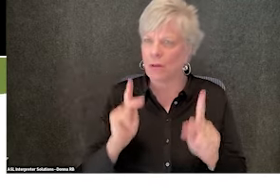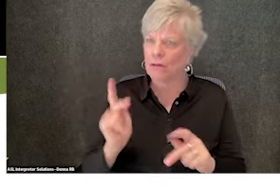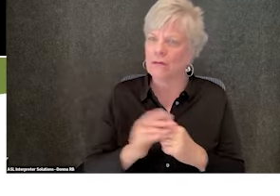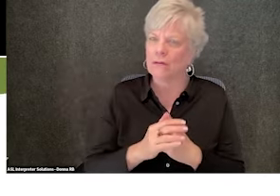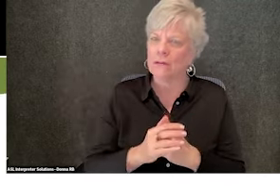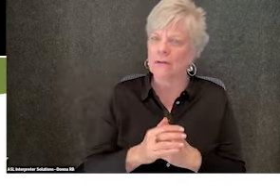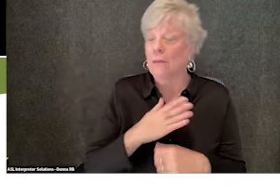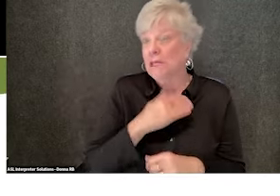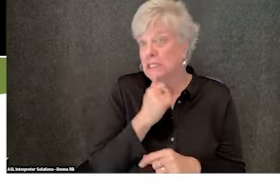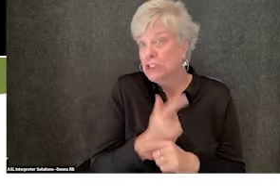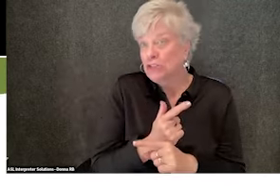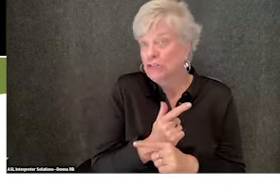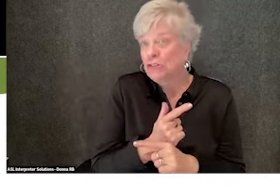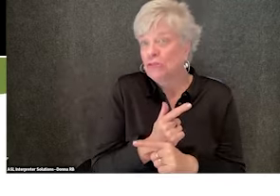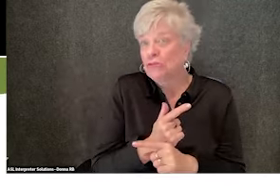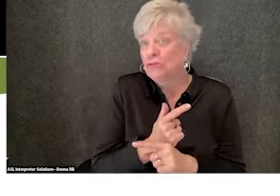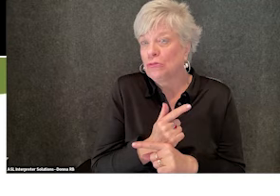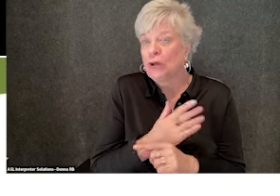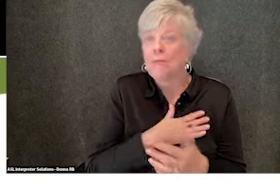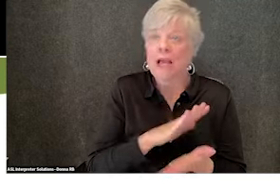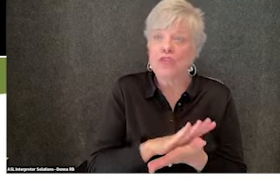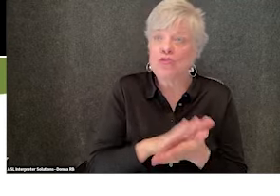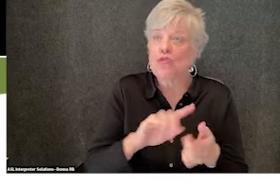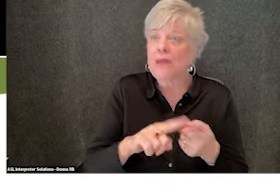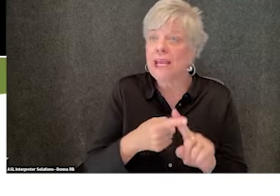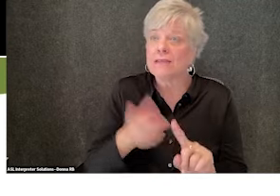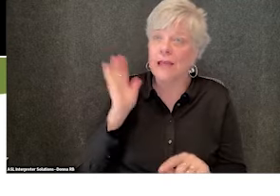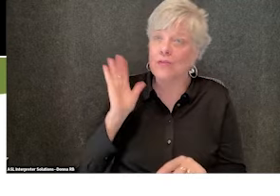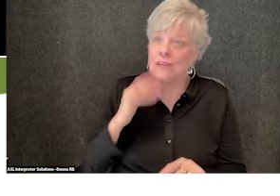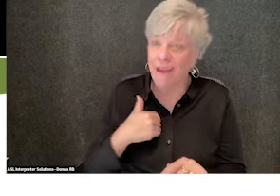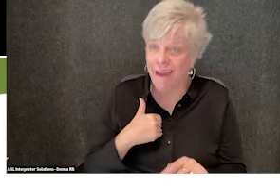Diría, sí, me gusta estar bien, estar en la comunidad y